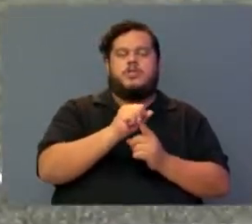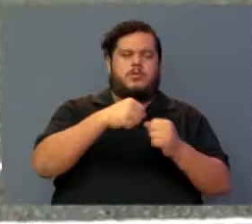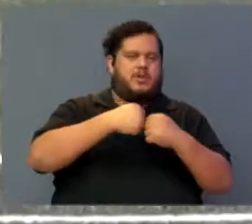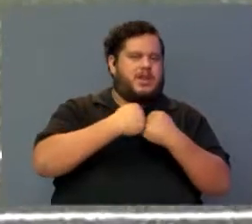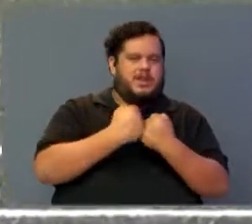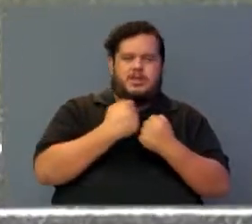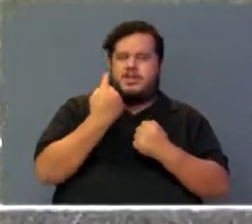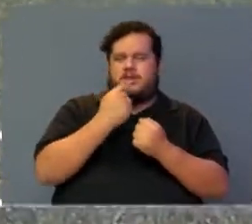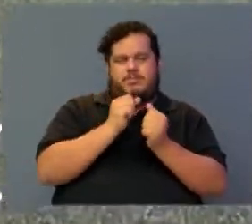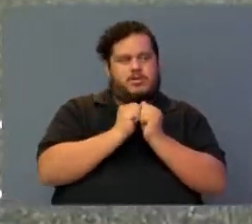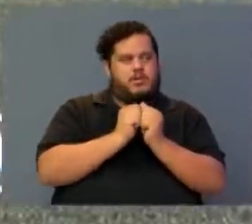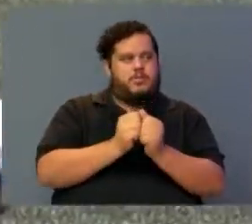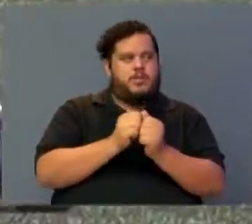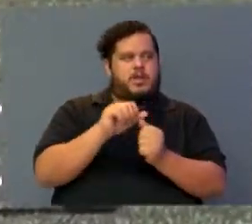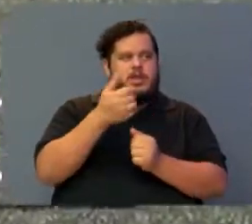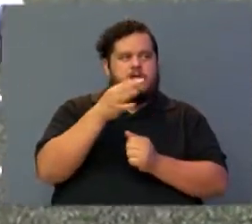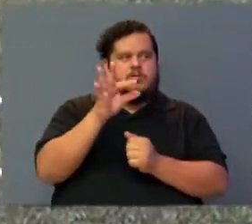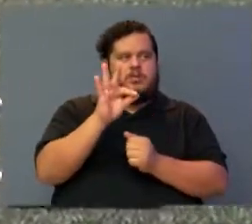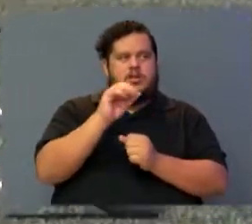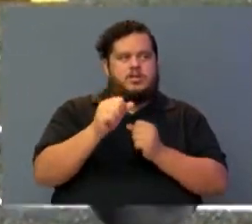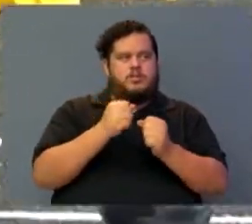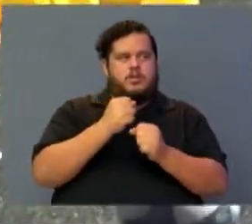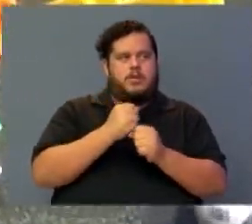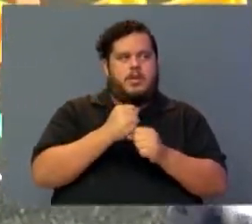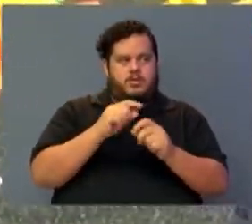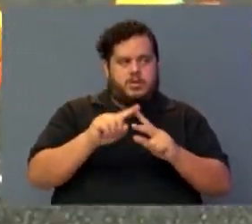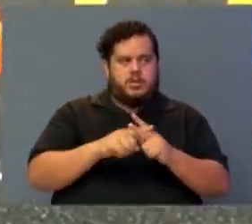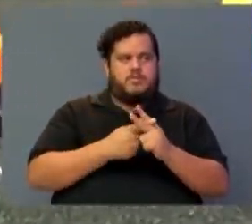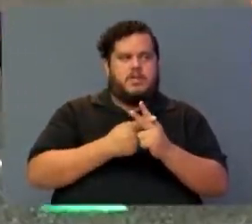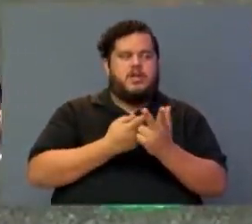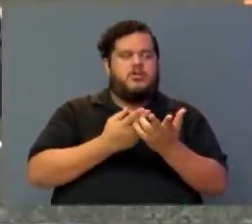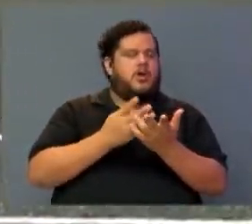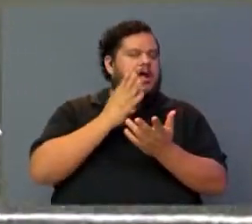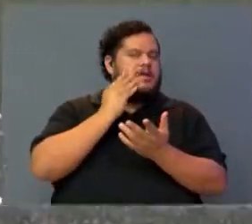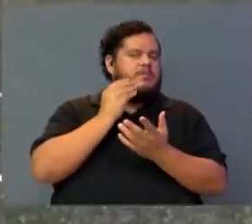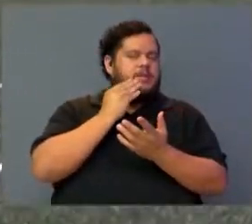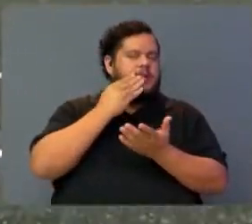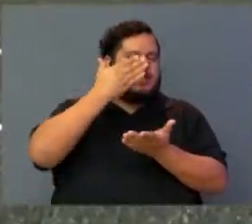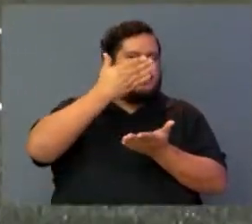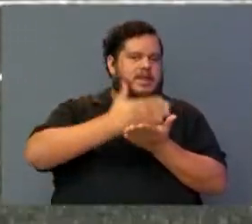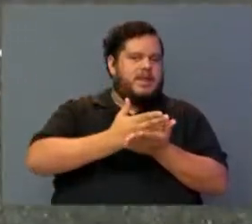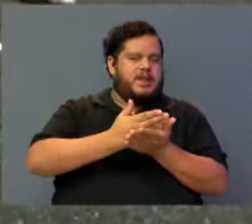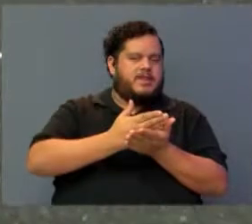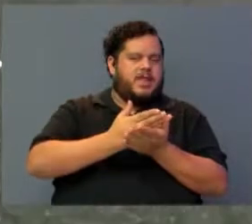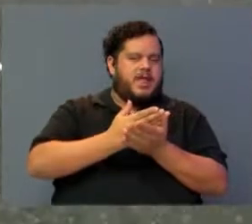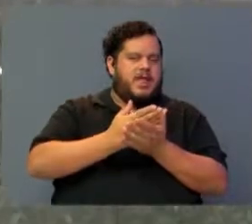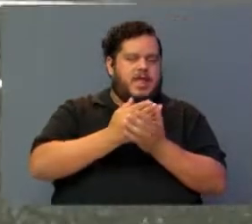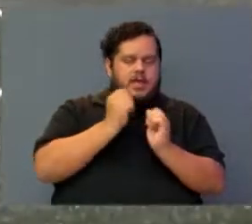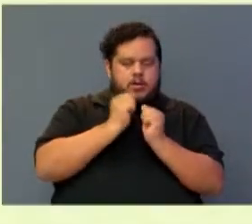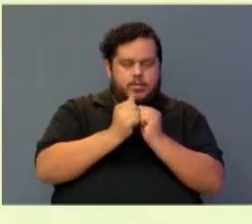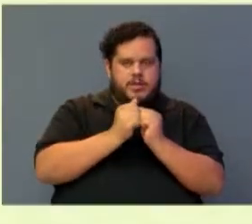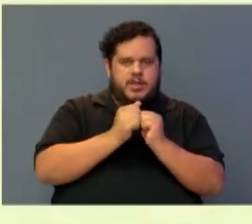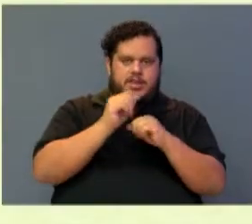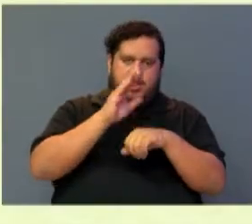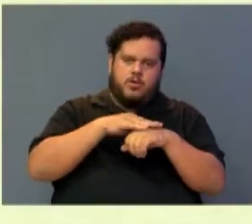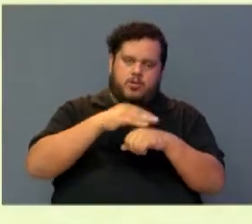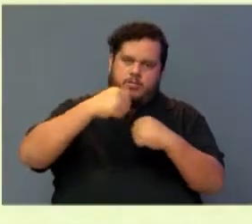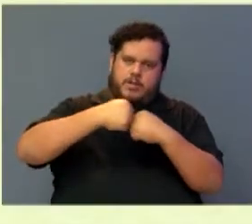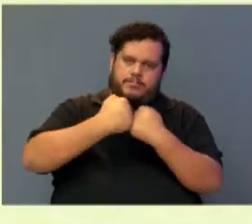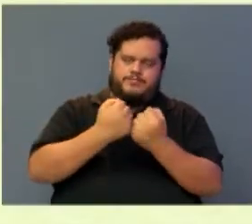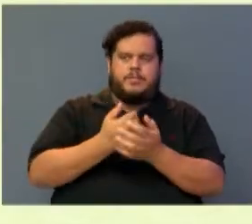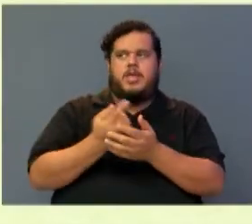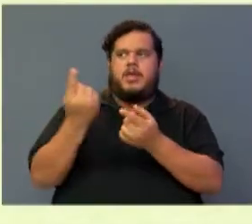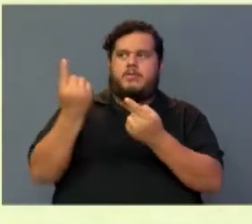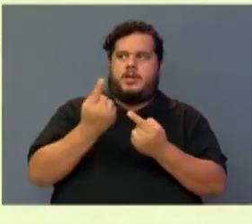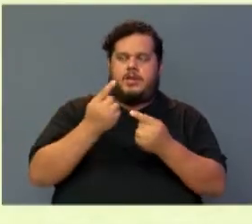lo acompañaron y a sus 19 años comenzó a experimentar el detenerse de competencia debido a este motivo. Venía de la selección, fuimos a